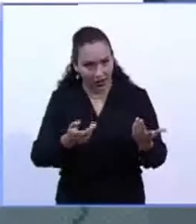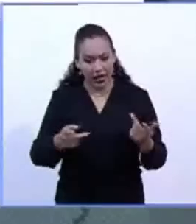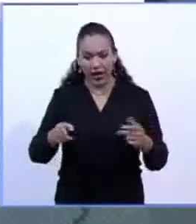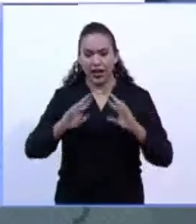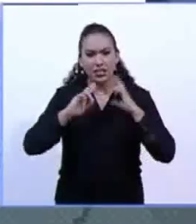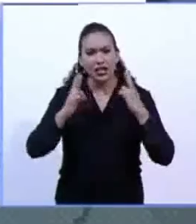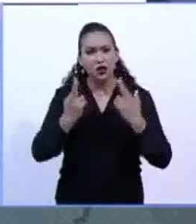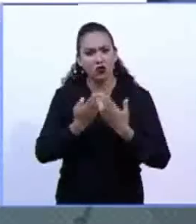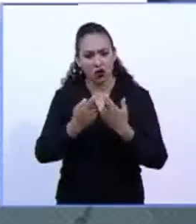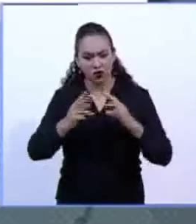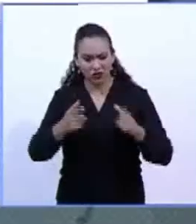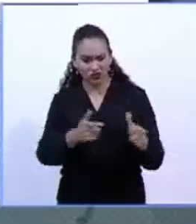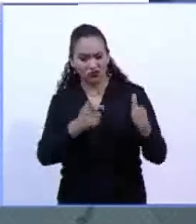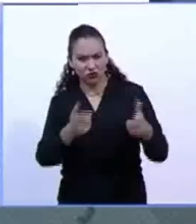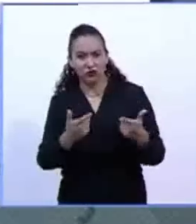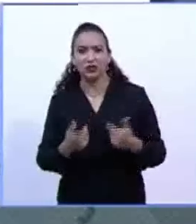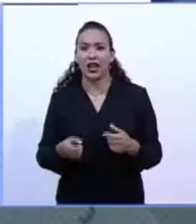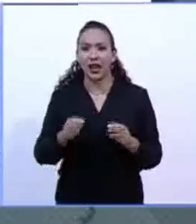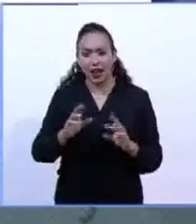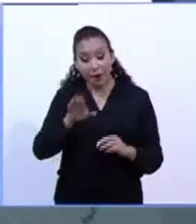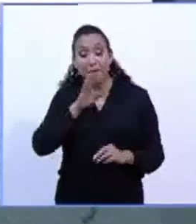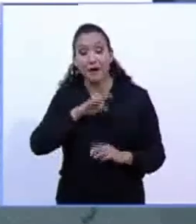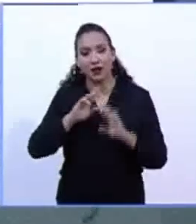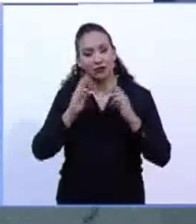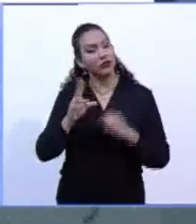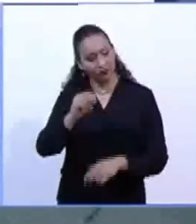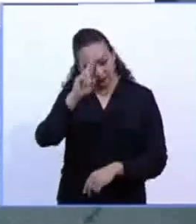armadas, sino que las prohíbe.